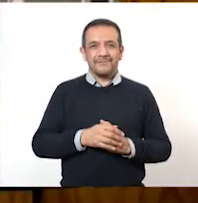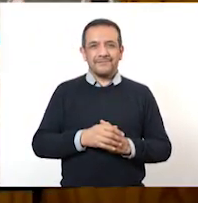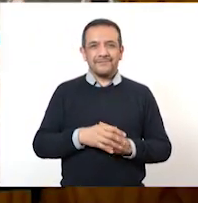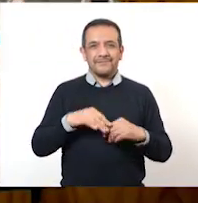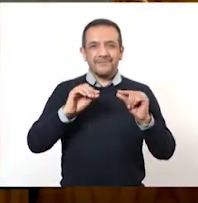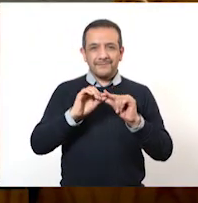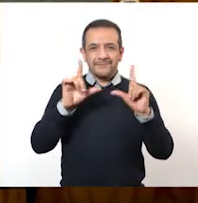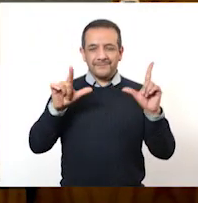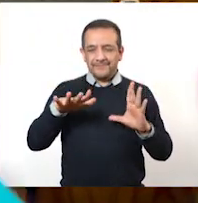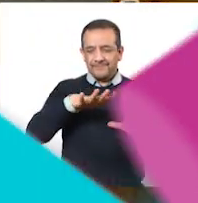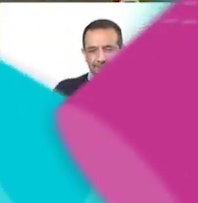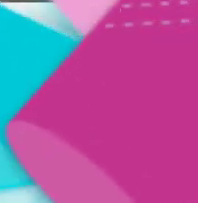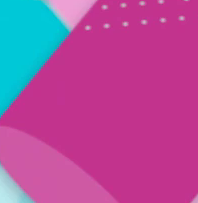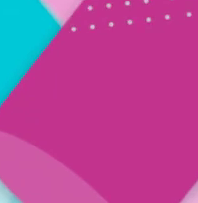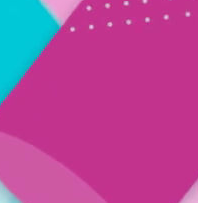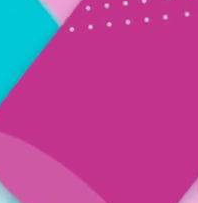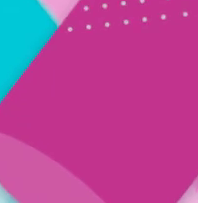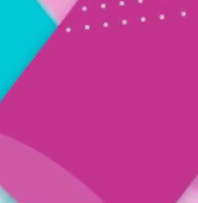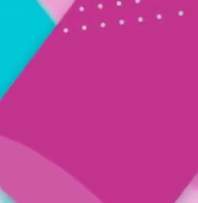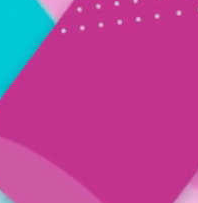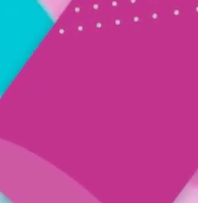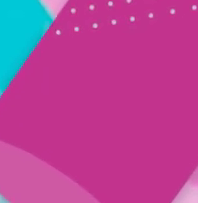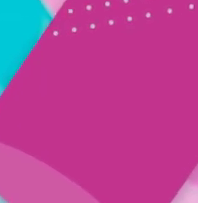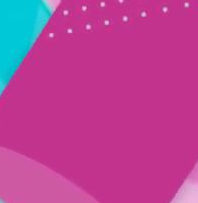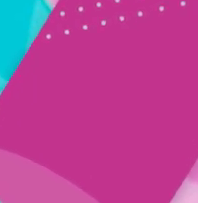Zona de Diversión.